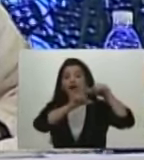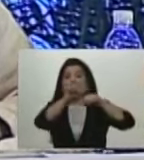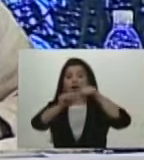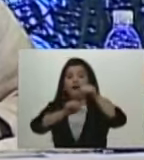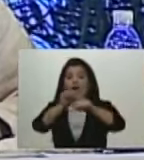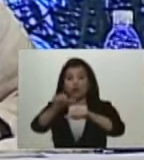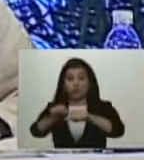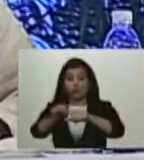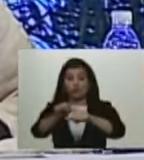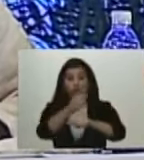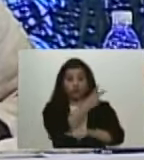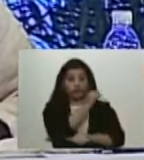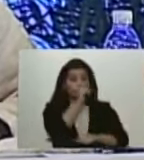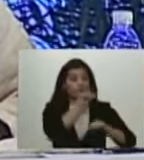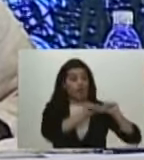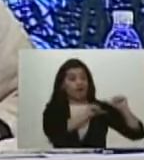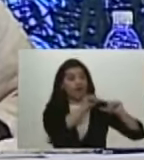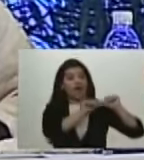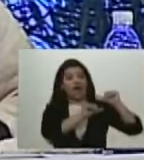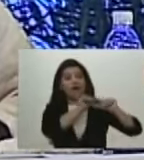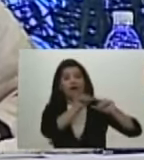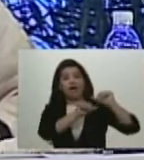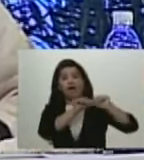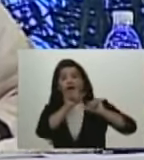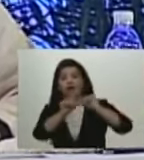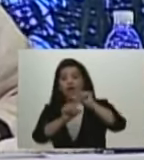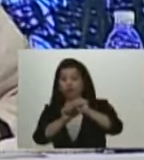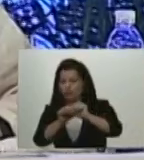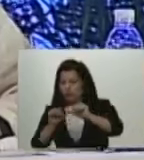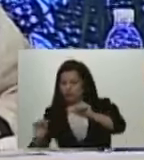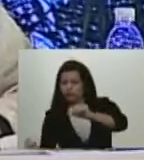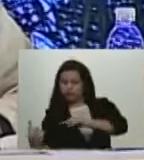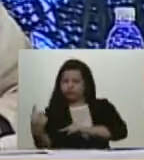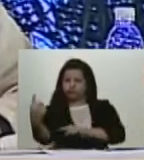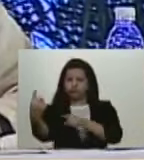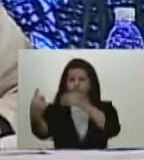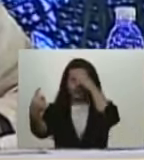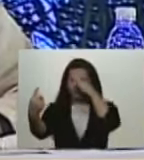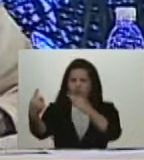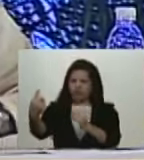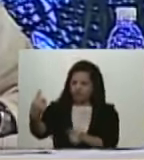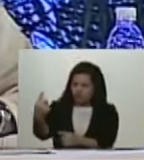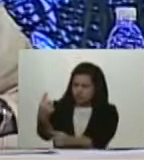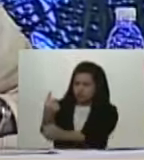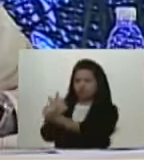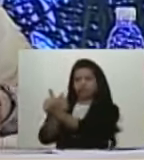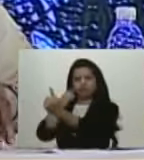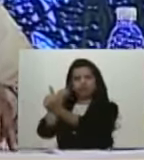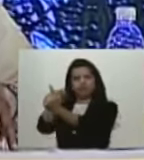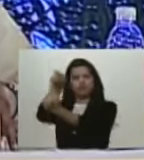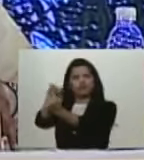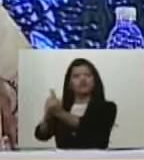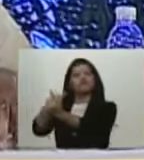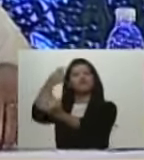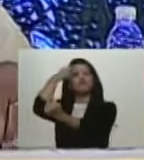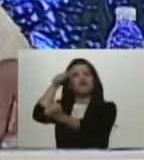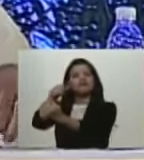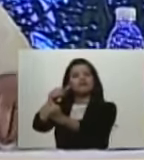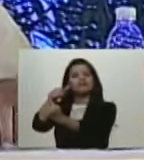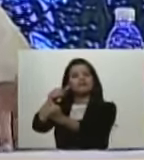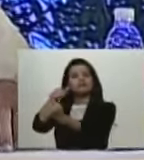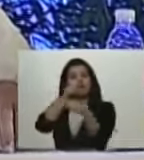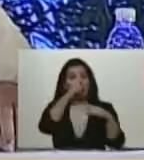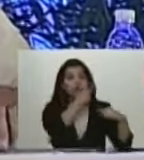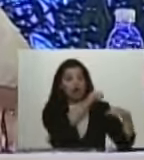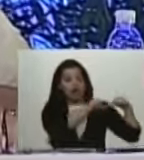de la profundidad de la moral bolivariana de nuestro ejército el comandante Hugo Chávez Frías, aquel 4